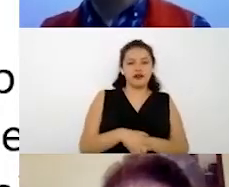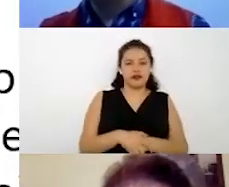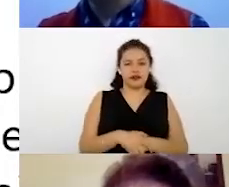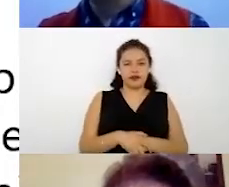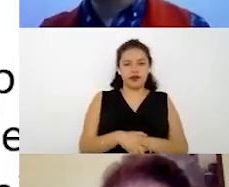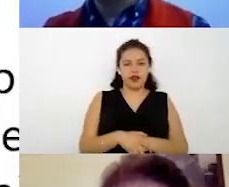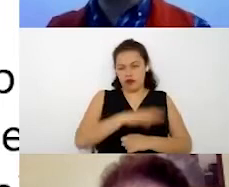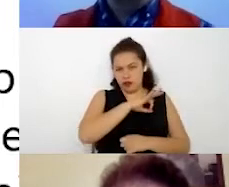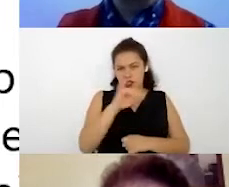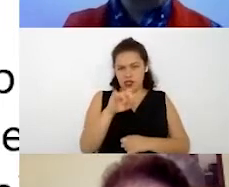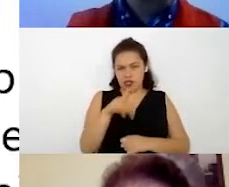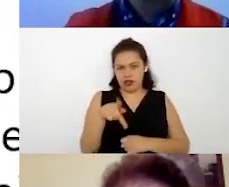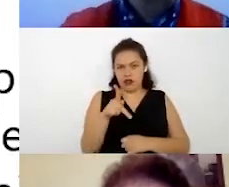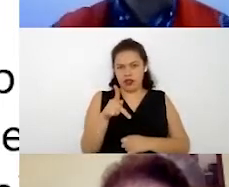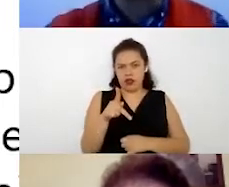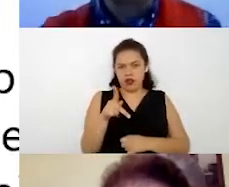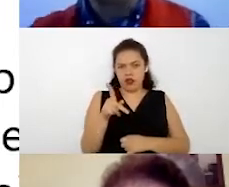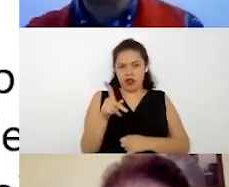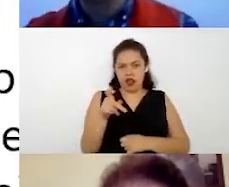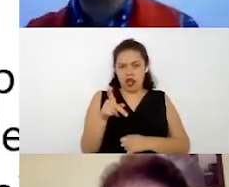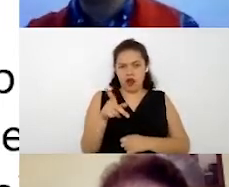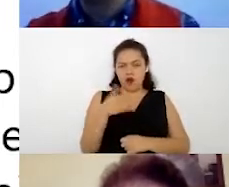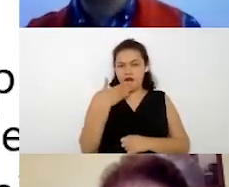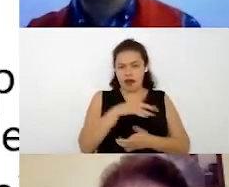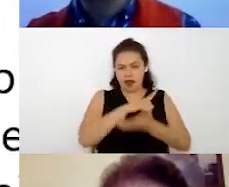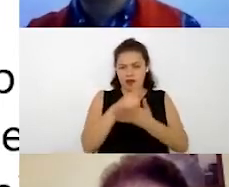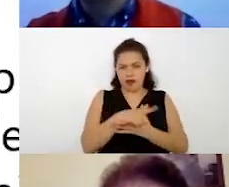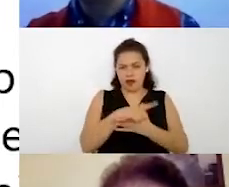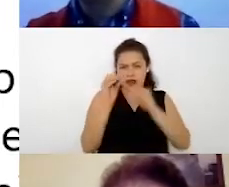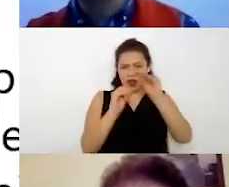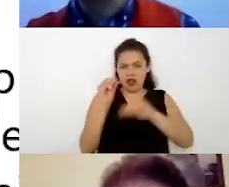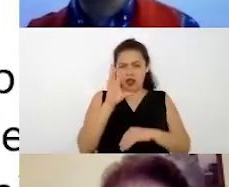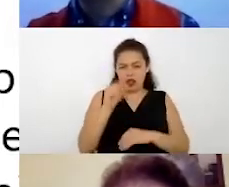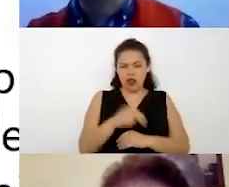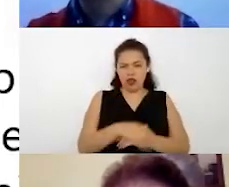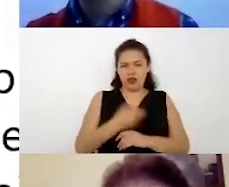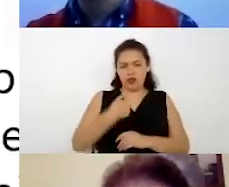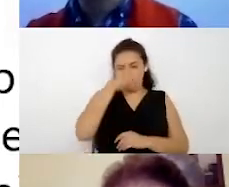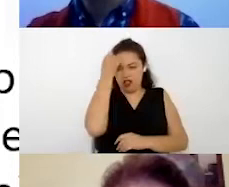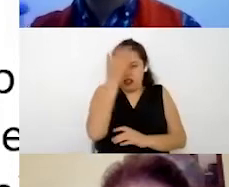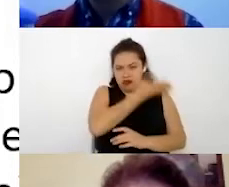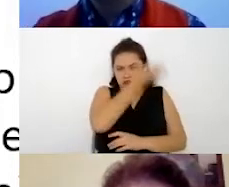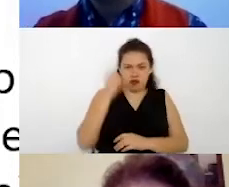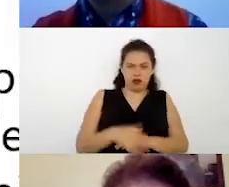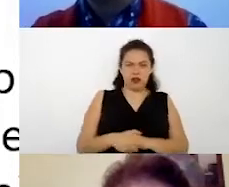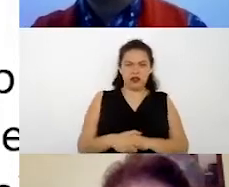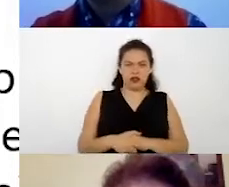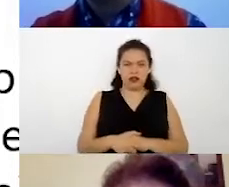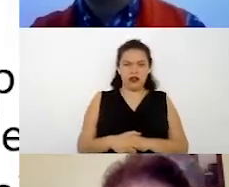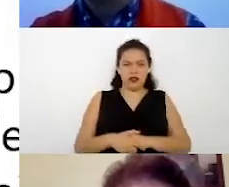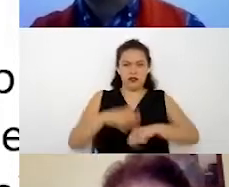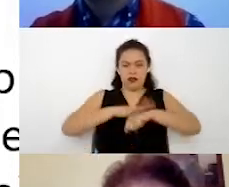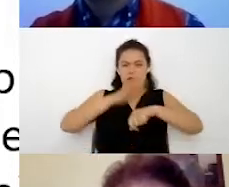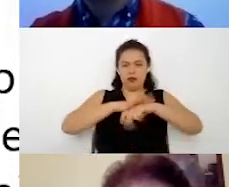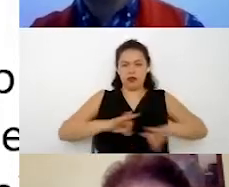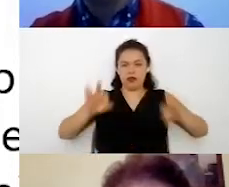Podría ser si no se trata con agua destilada. Ok, Porque tenemos no- idea. Porque la prioridad es detener la